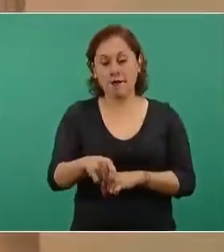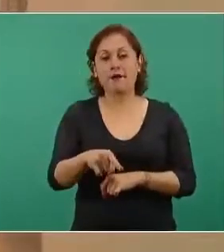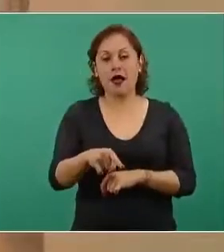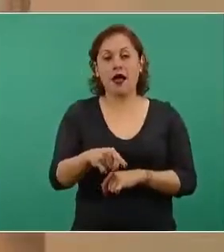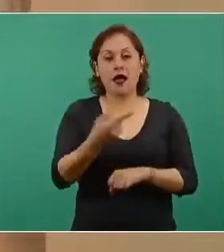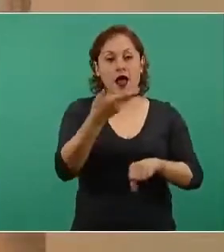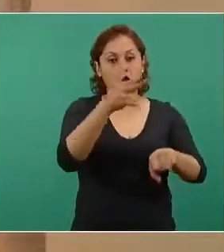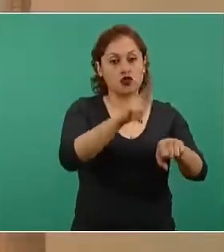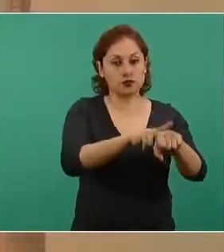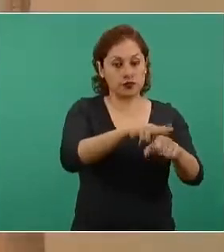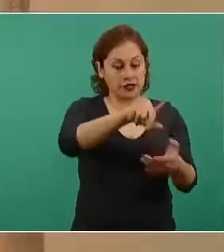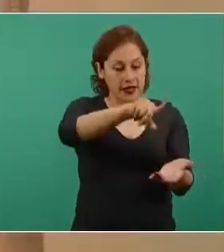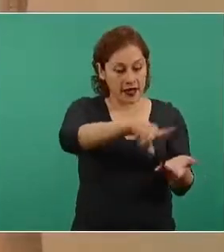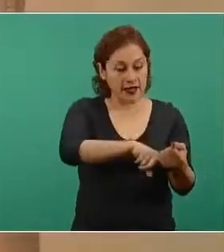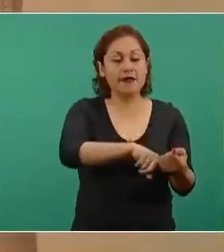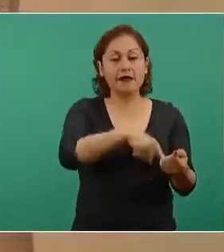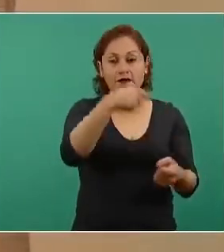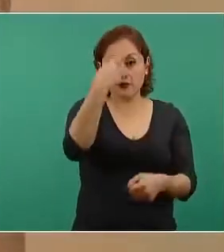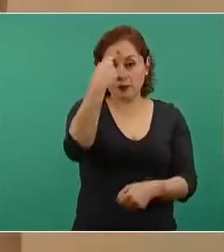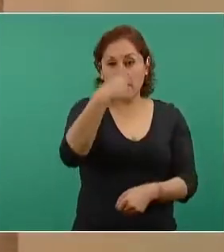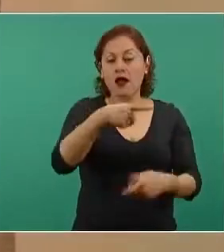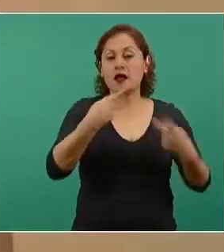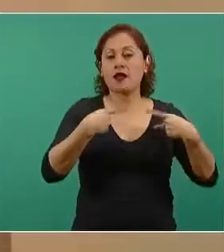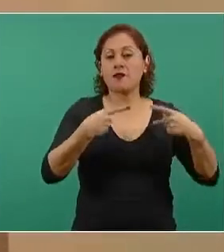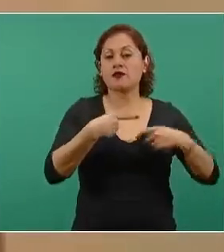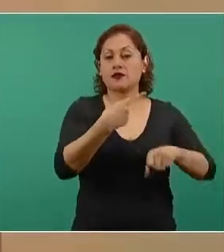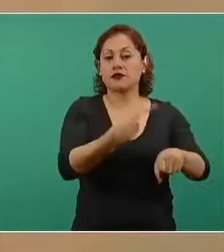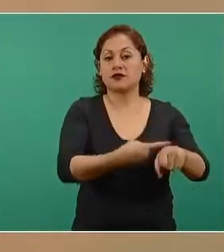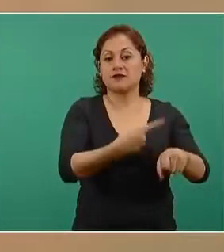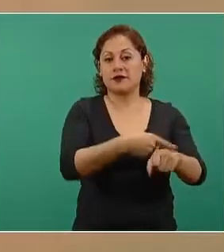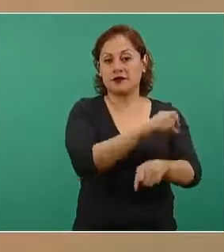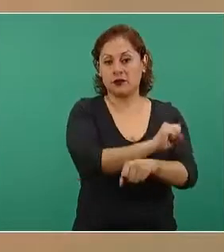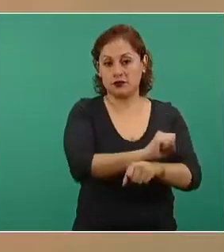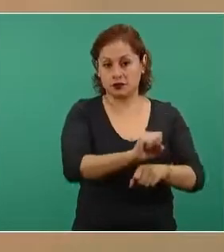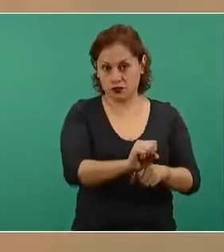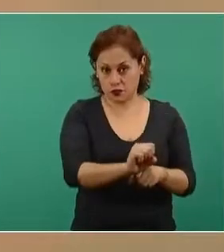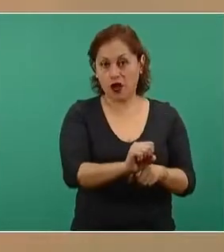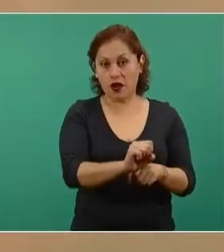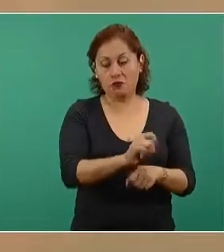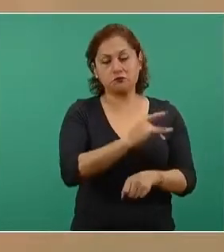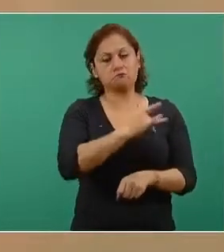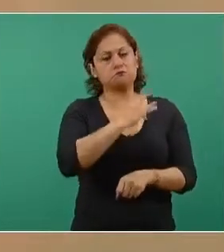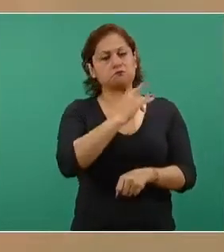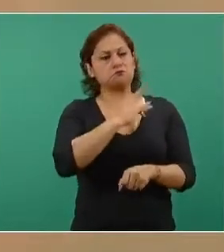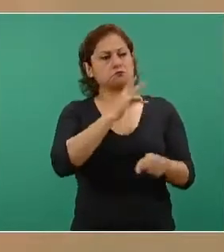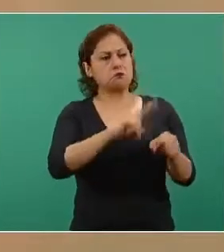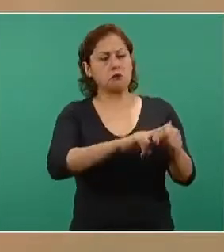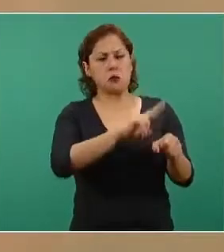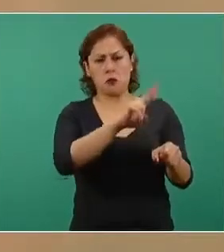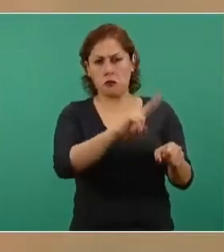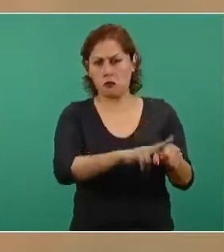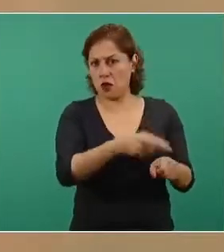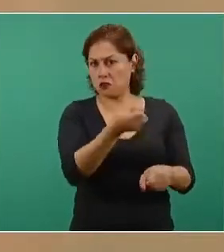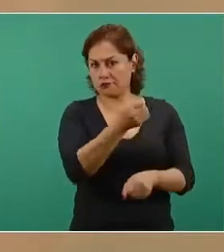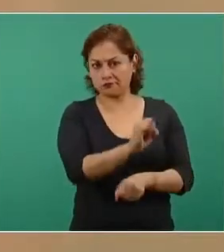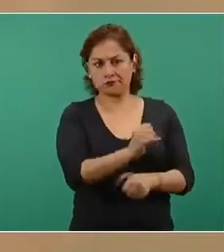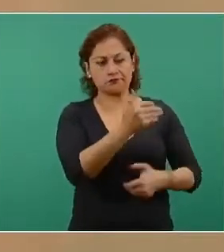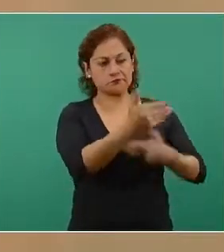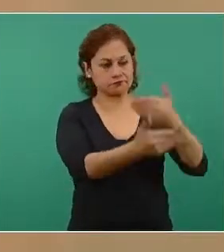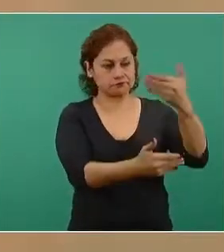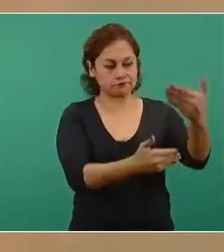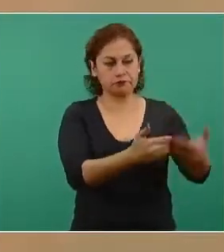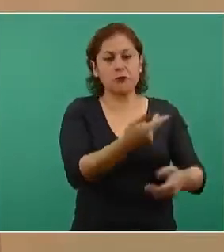hospitalización general. ¿Qué quiere decir esto? Pues esto incluye a aquella población que presenta signos y síntomas no graves, pero que sí requieren un